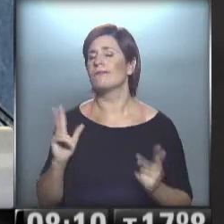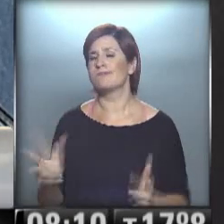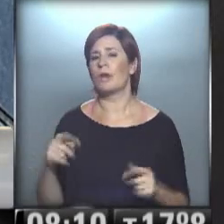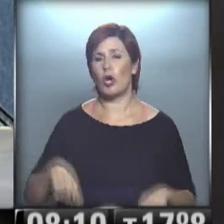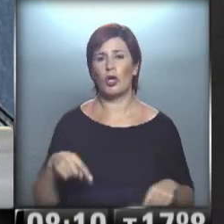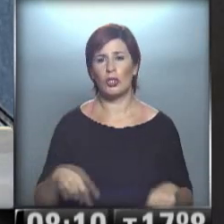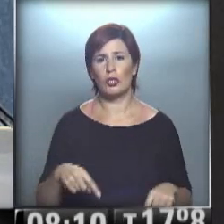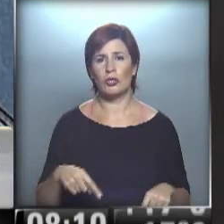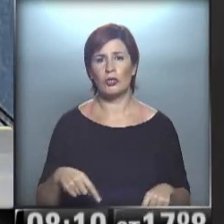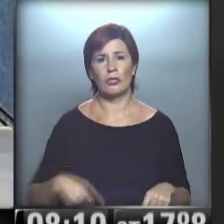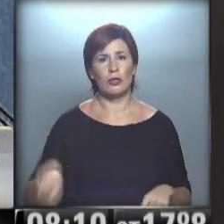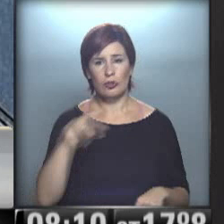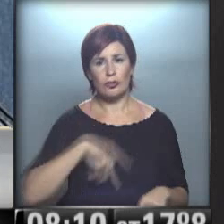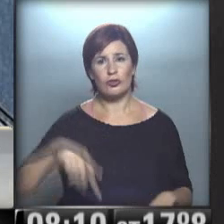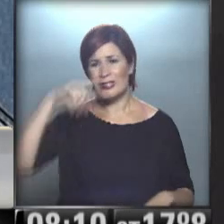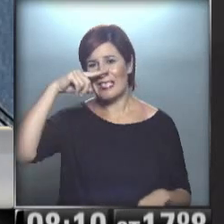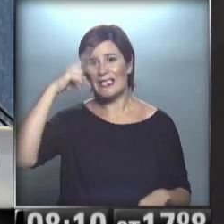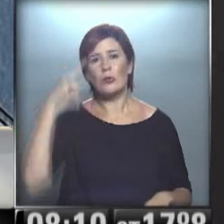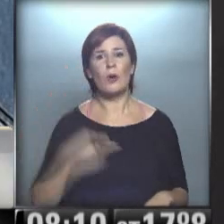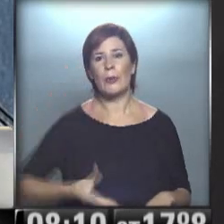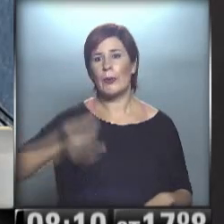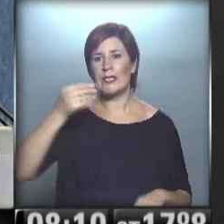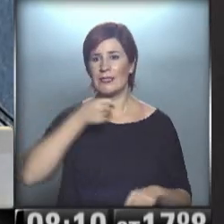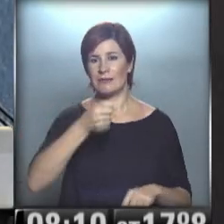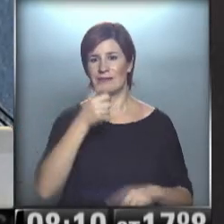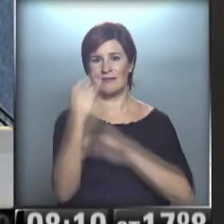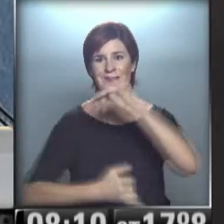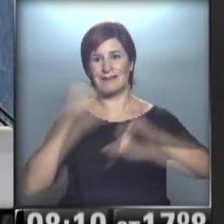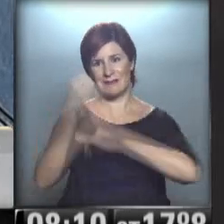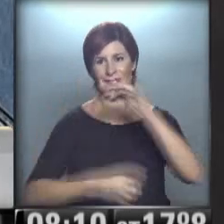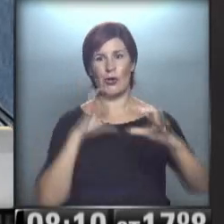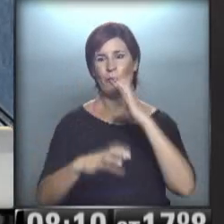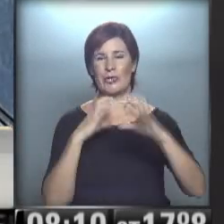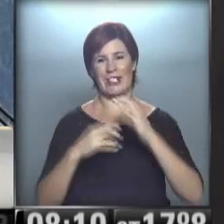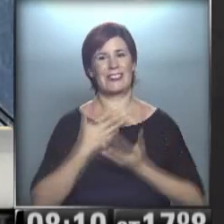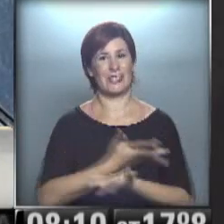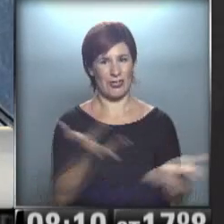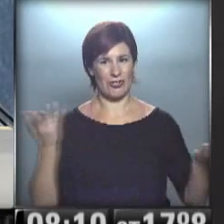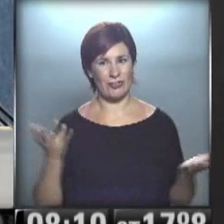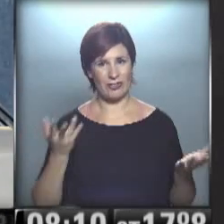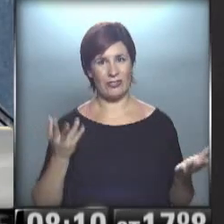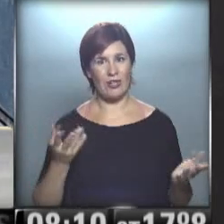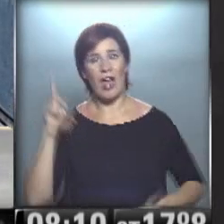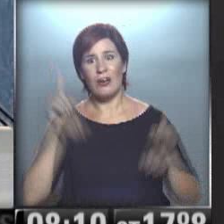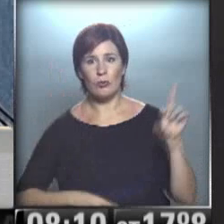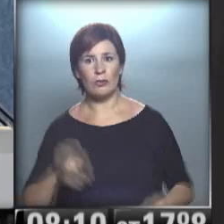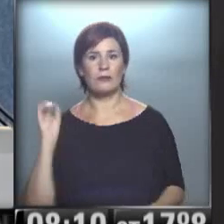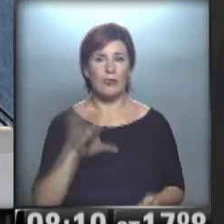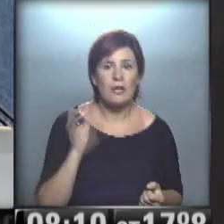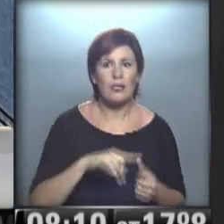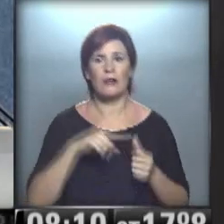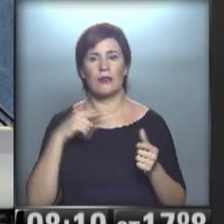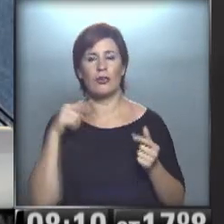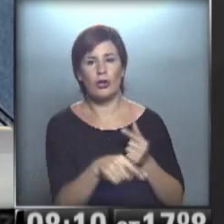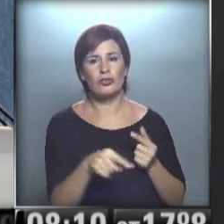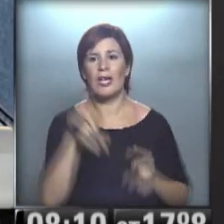de hoy llegamos a 79, por lo tanto esto ha sido feroz y tenazmente criticado. Algunos